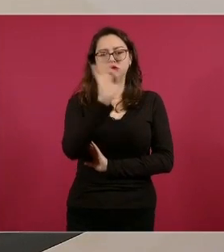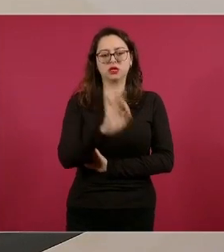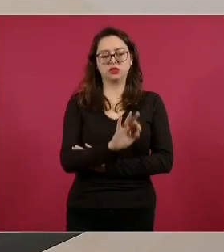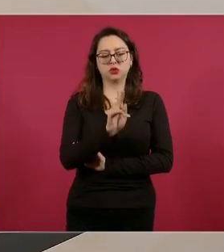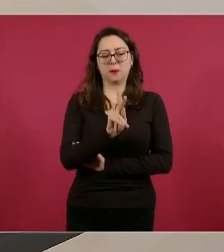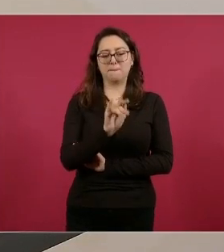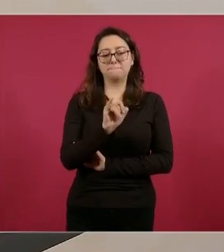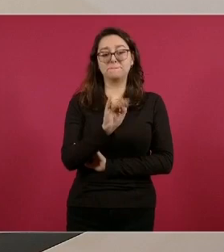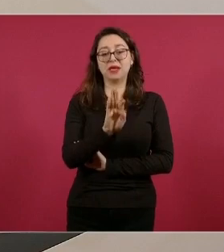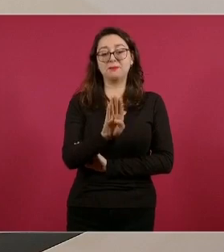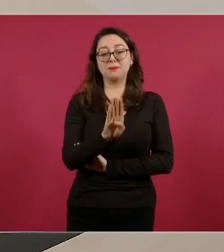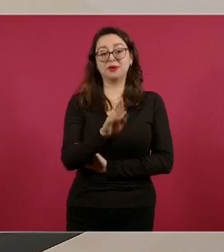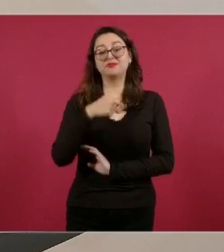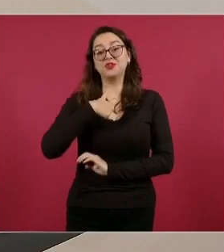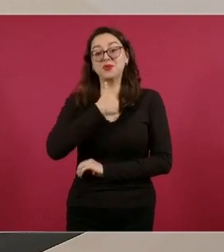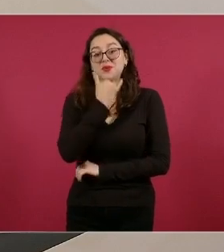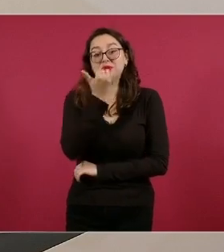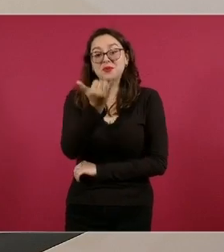y está en 43.